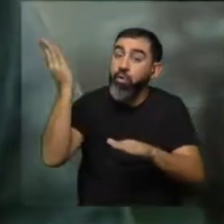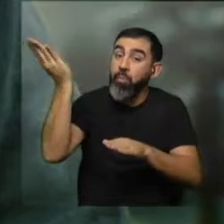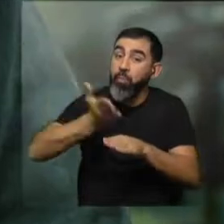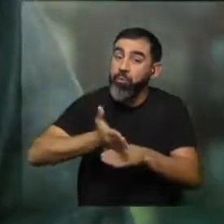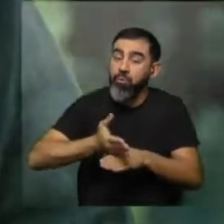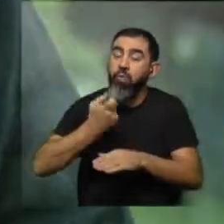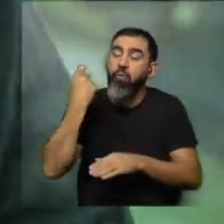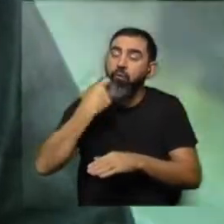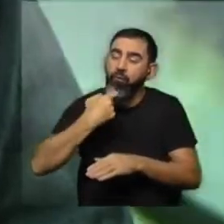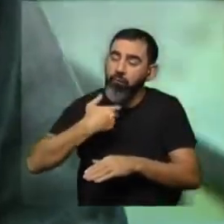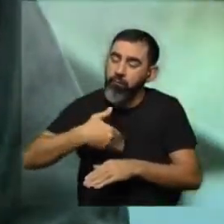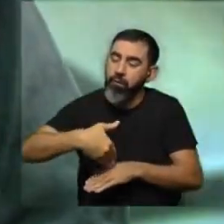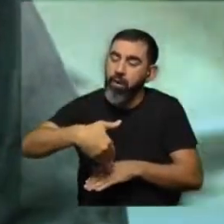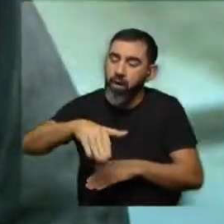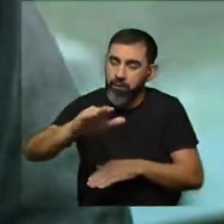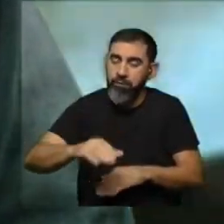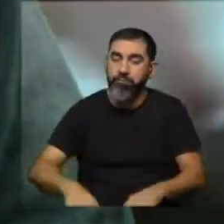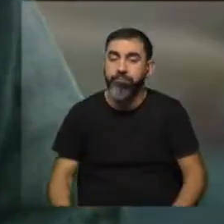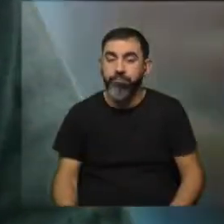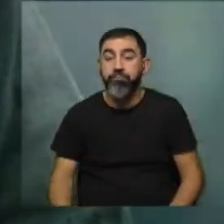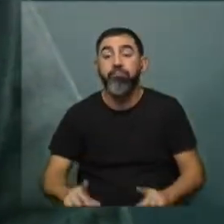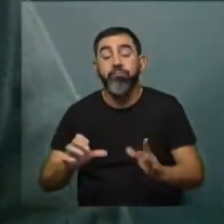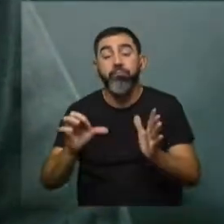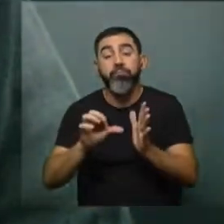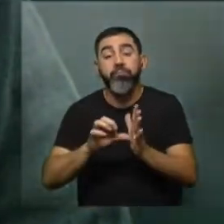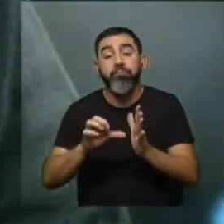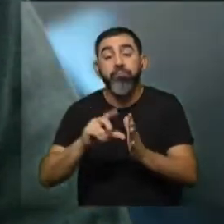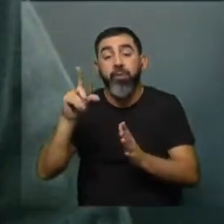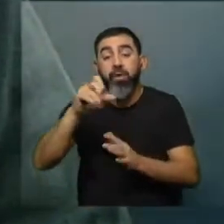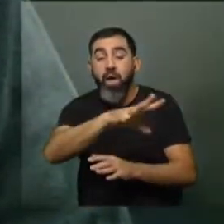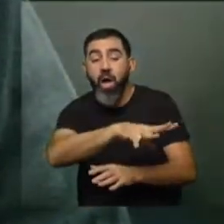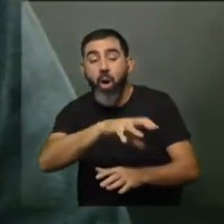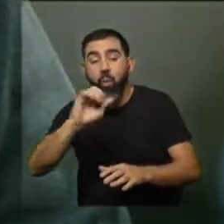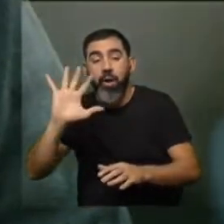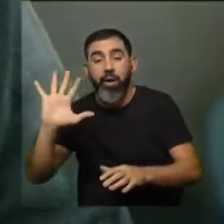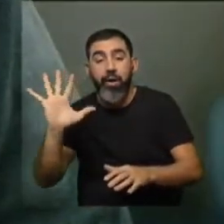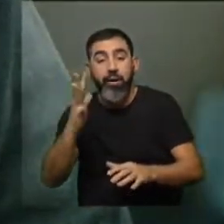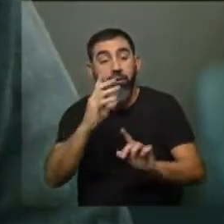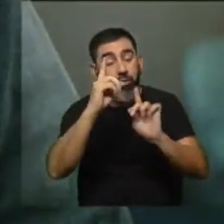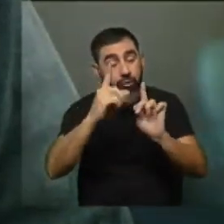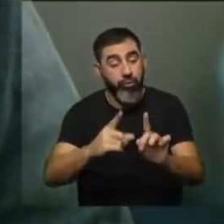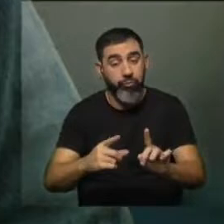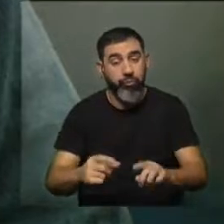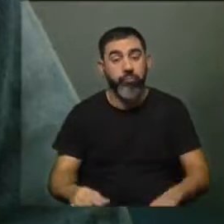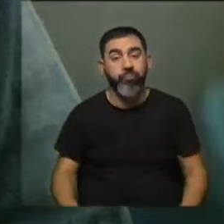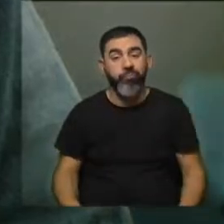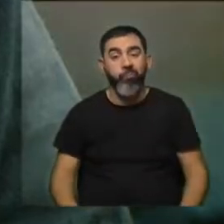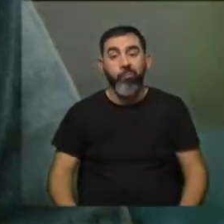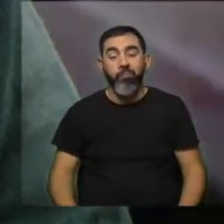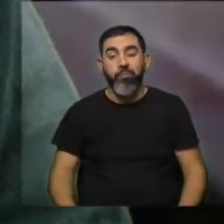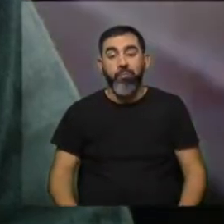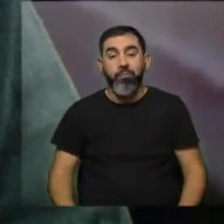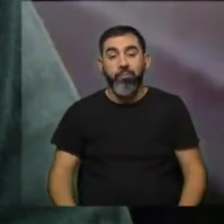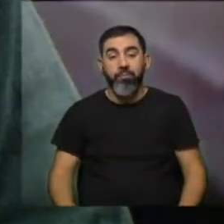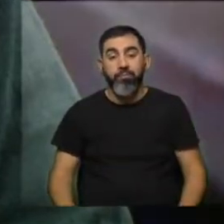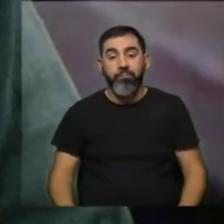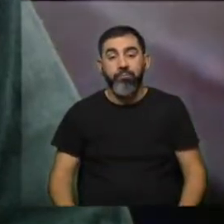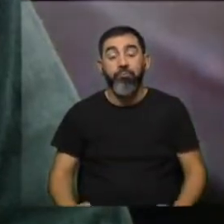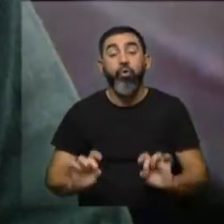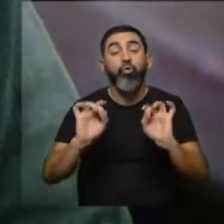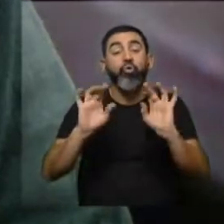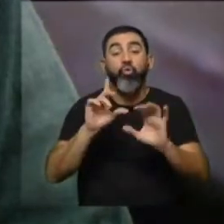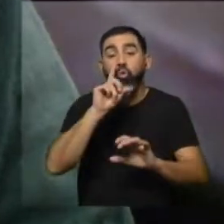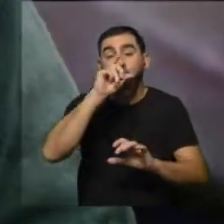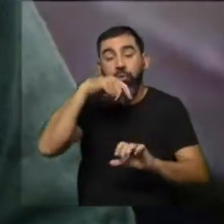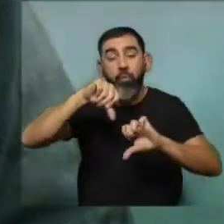Falta muchísimo. Y ni que hablar de los sistemas de abastecimiento de agua también del interior. Y además, solamente Montevideo